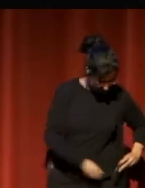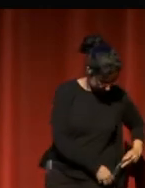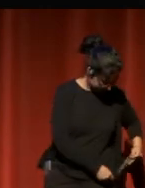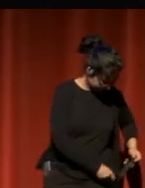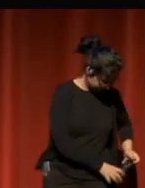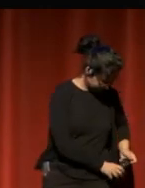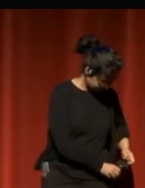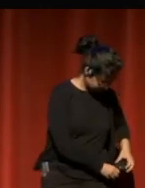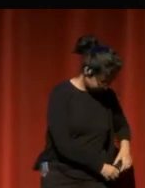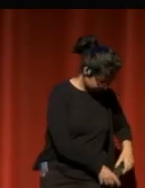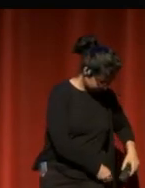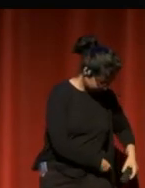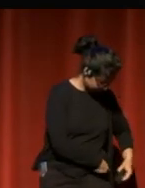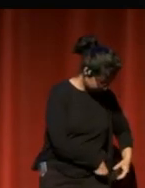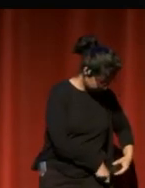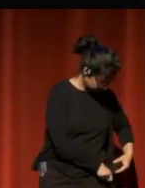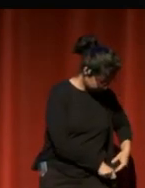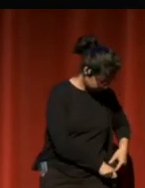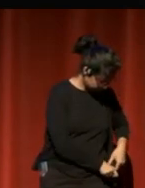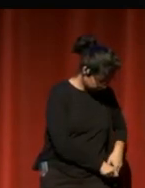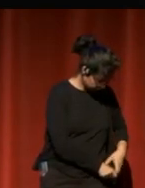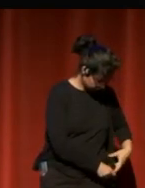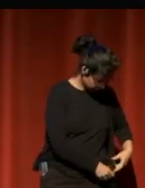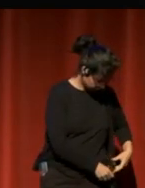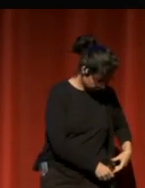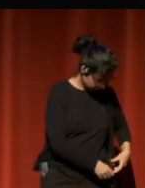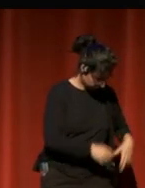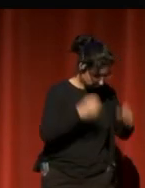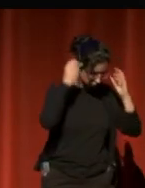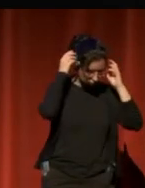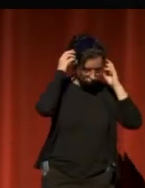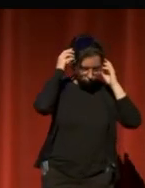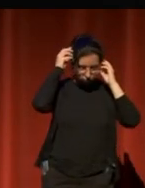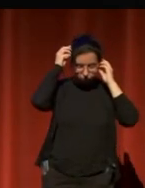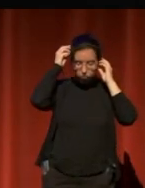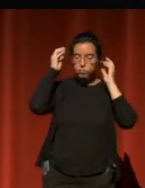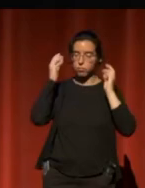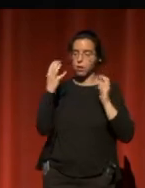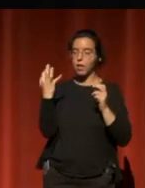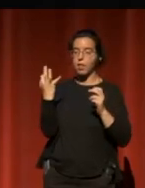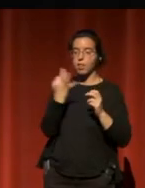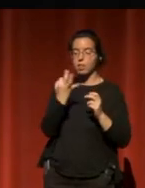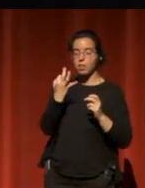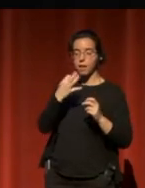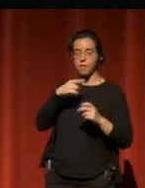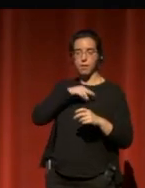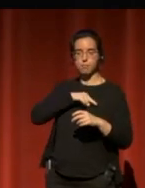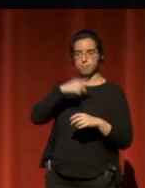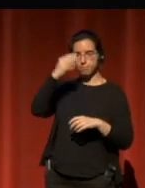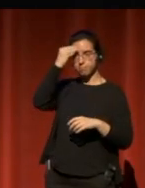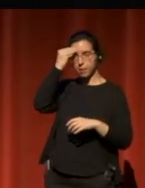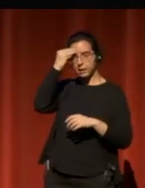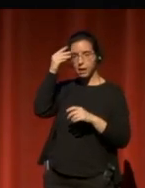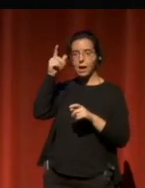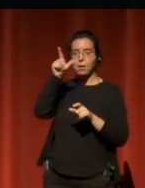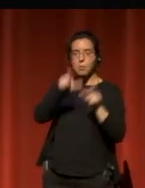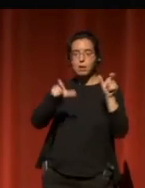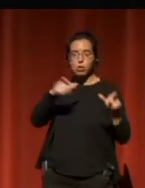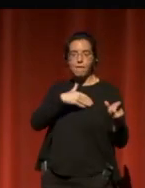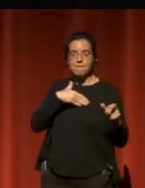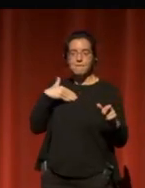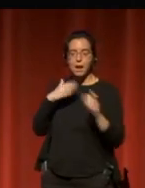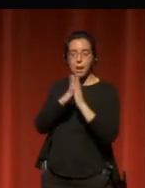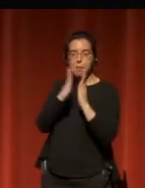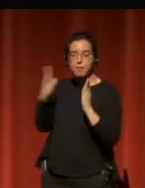es a lo que hemos de tender: a una biblioteca más social, a tener en cuenta qué es lo que quiere la ciudadanía de esa biblioteca,